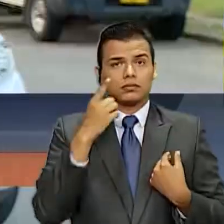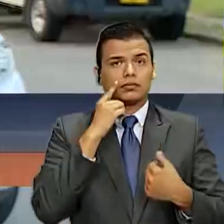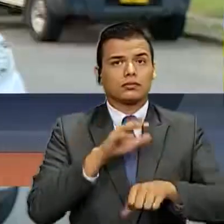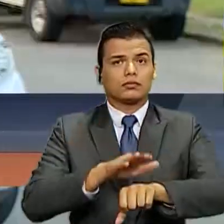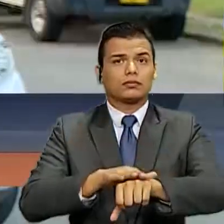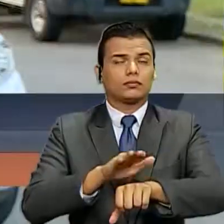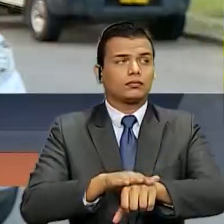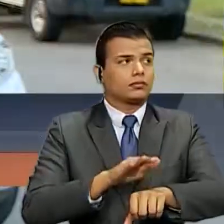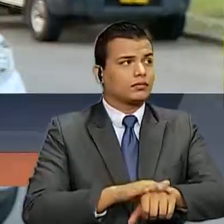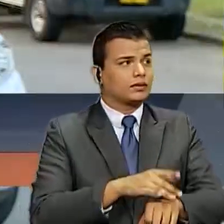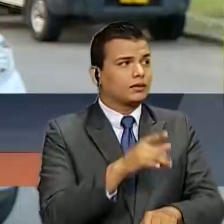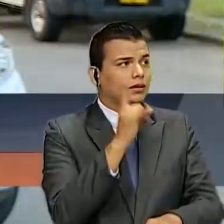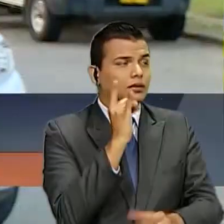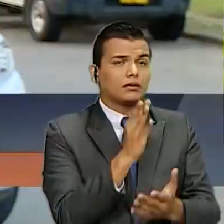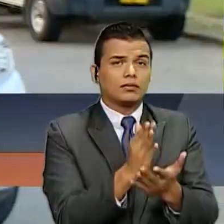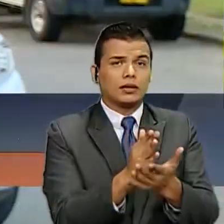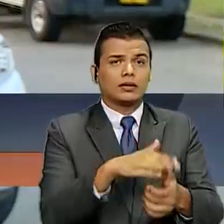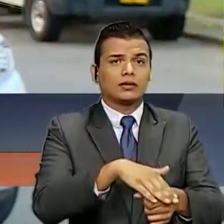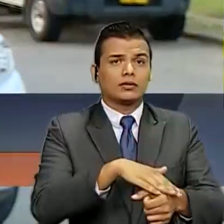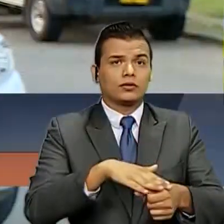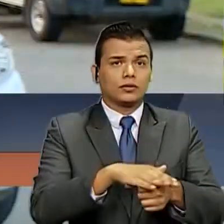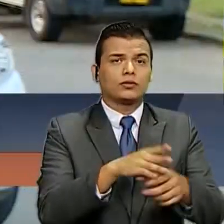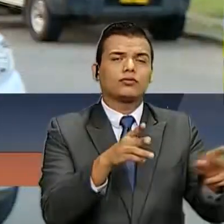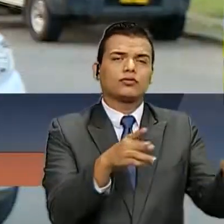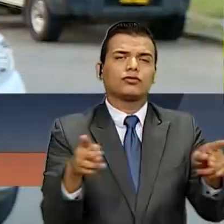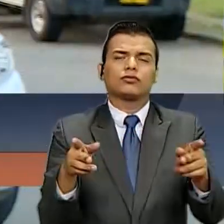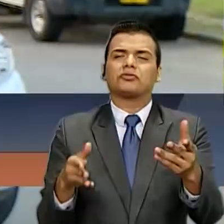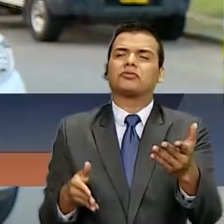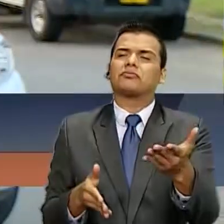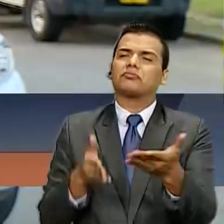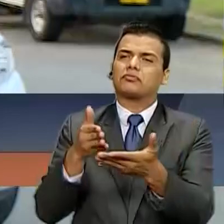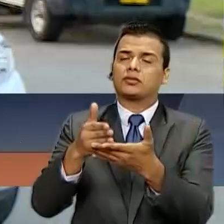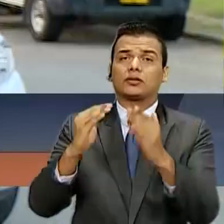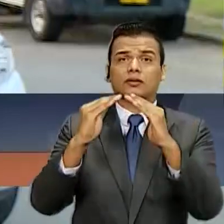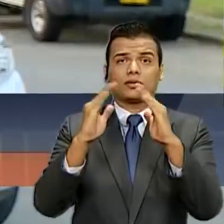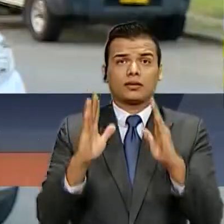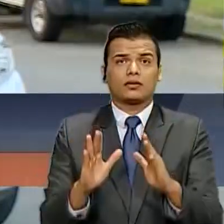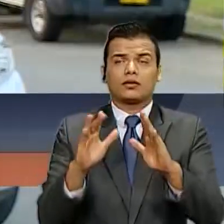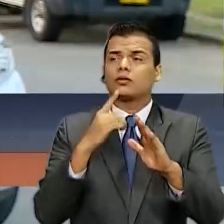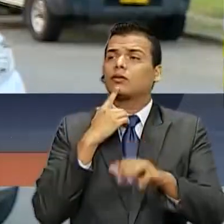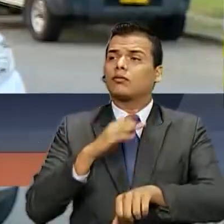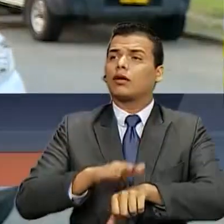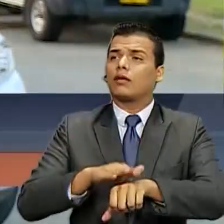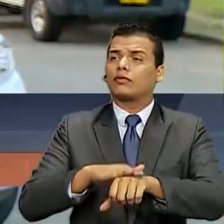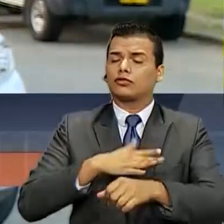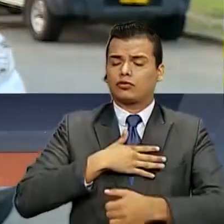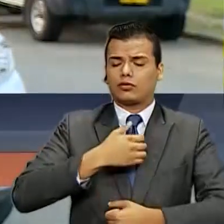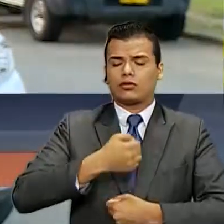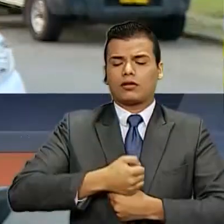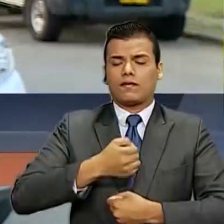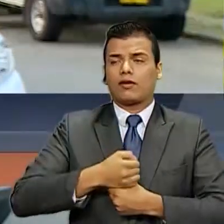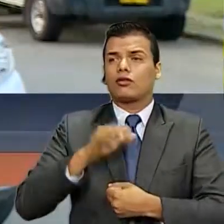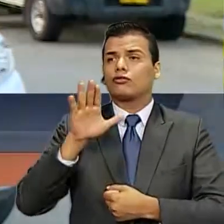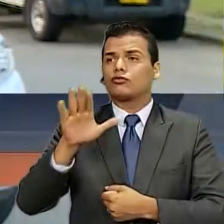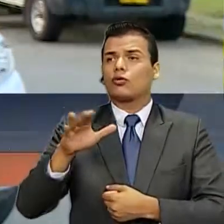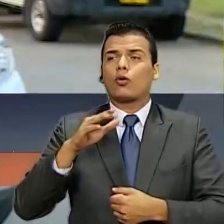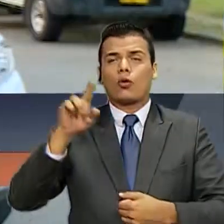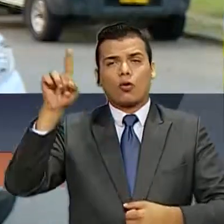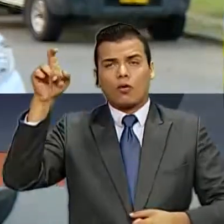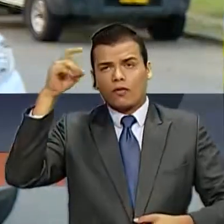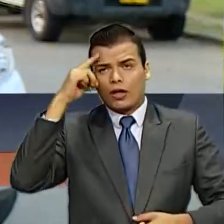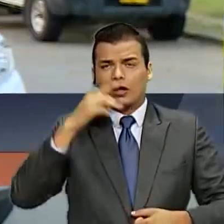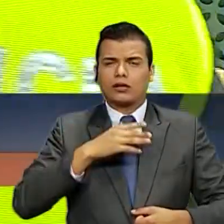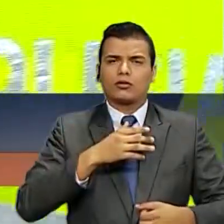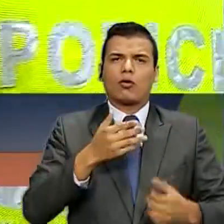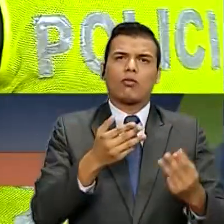este tipo de casos de personas que llegan a sus residencias, identificándose como autoridades, como empresas públicas,